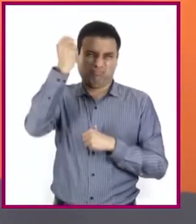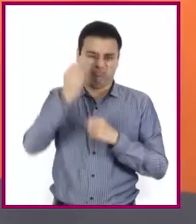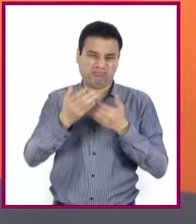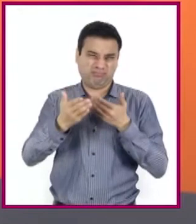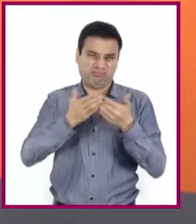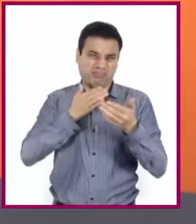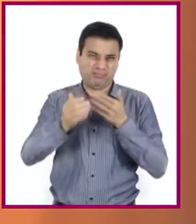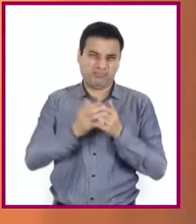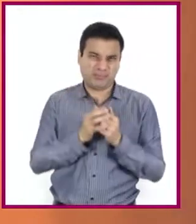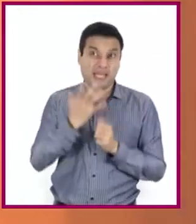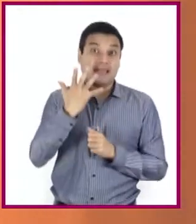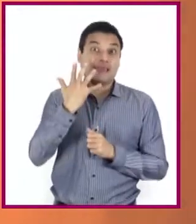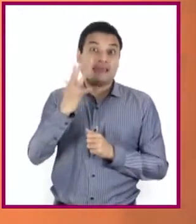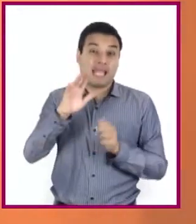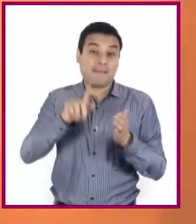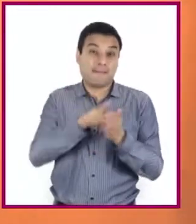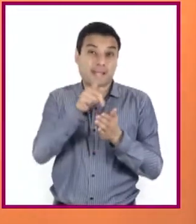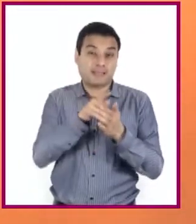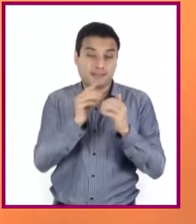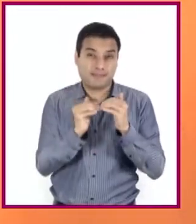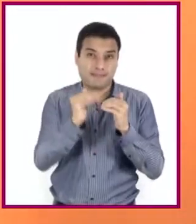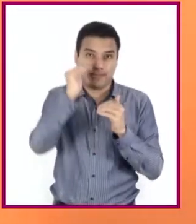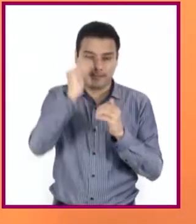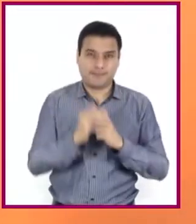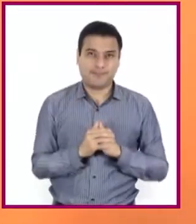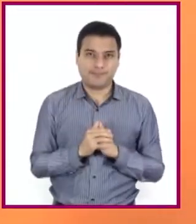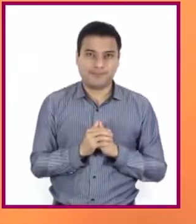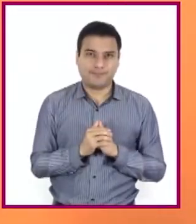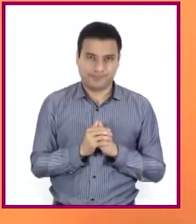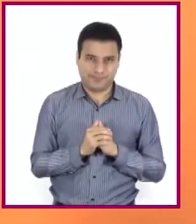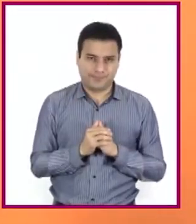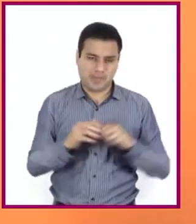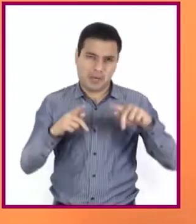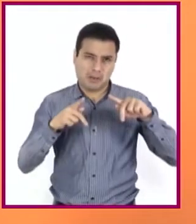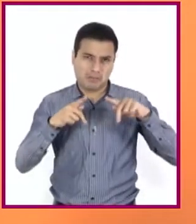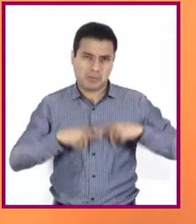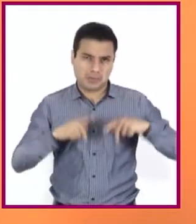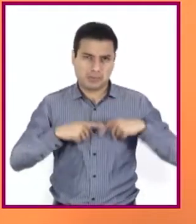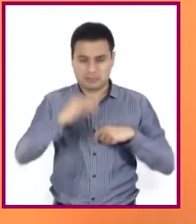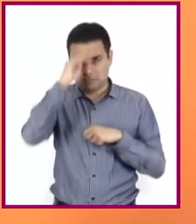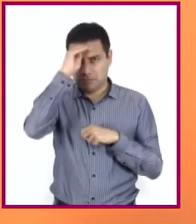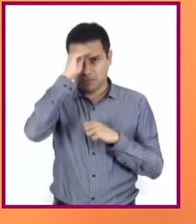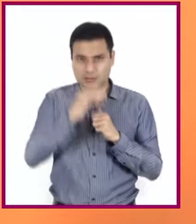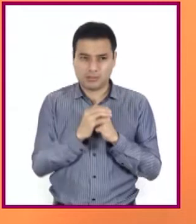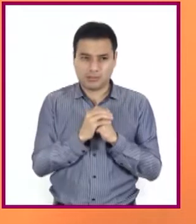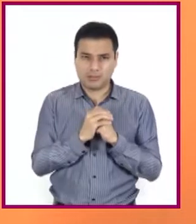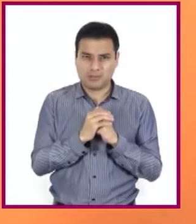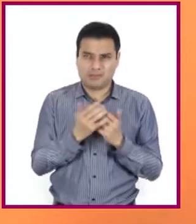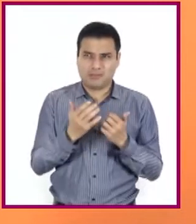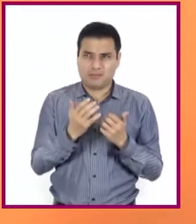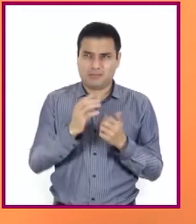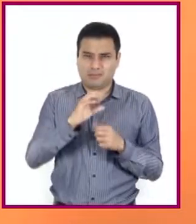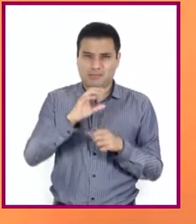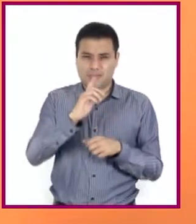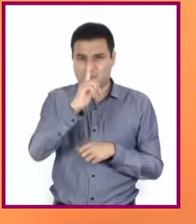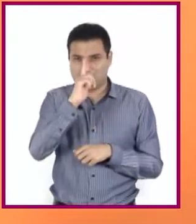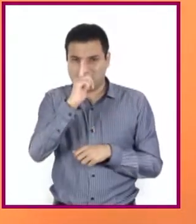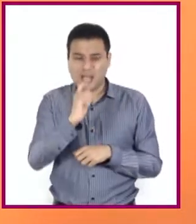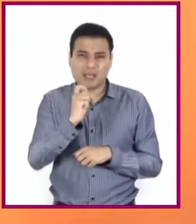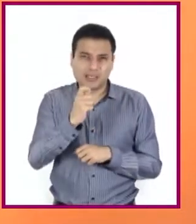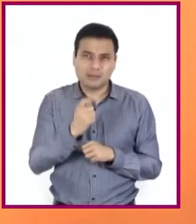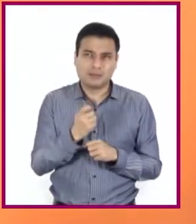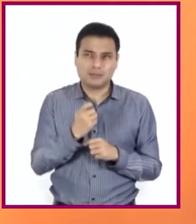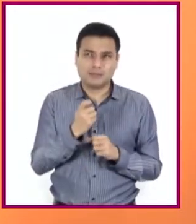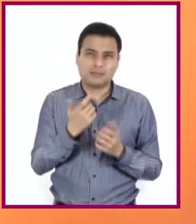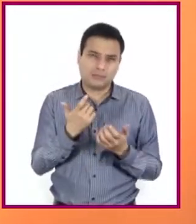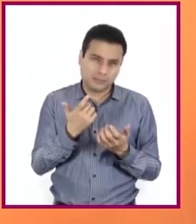mundo en desarrollo. Cuando se piensa en energía, la mayoría de las personas piensan en combustibles y electricidad. Estas son